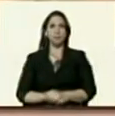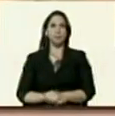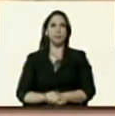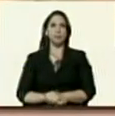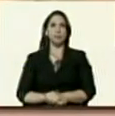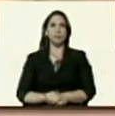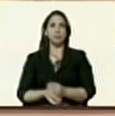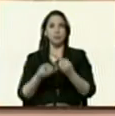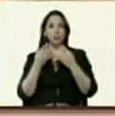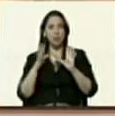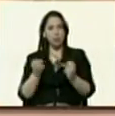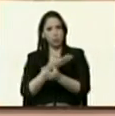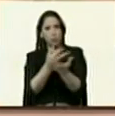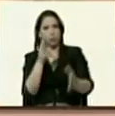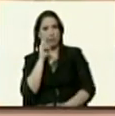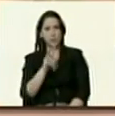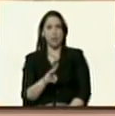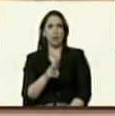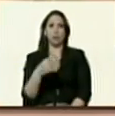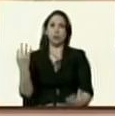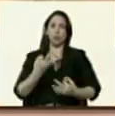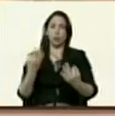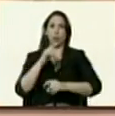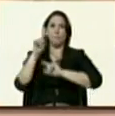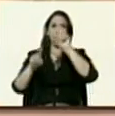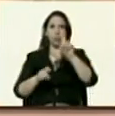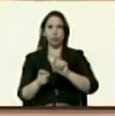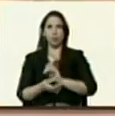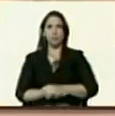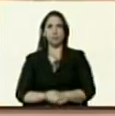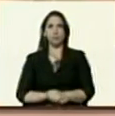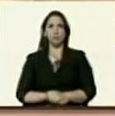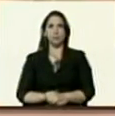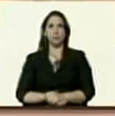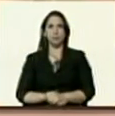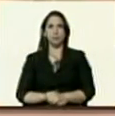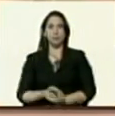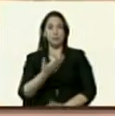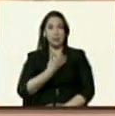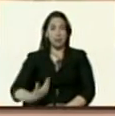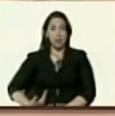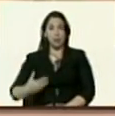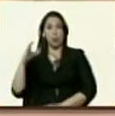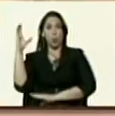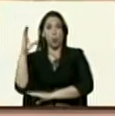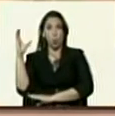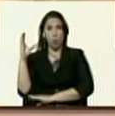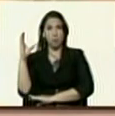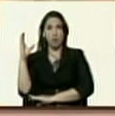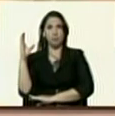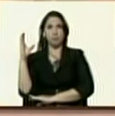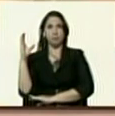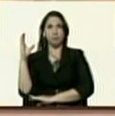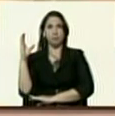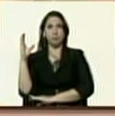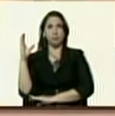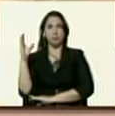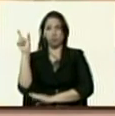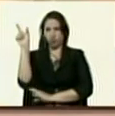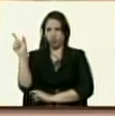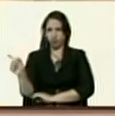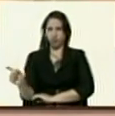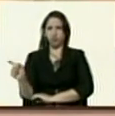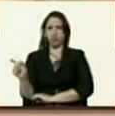Bueno, ya ustedes lo vieron, seguramente lo van a preguntar. Presidente de Colombia, fue